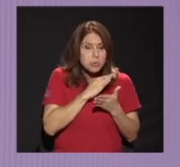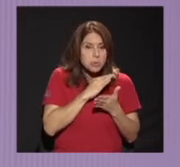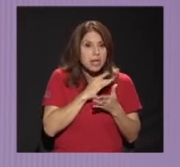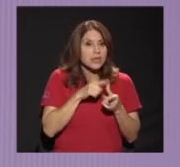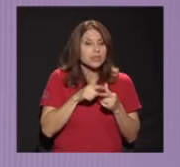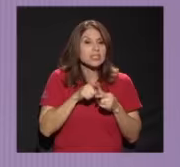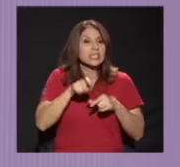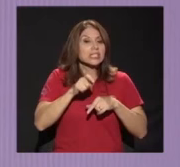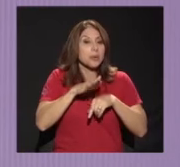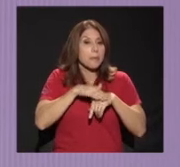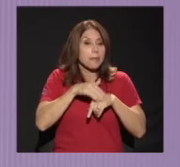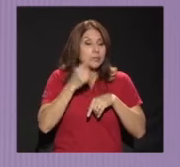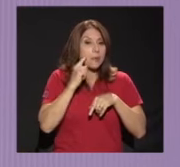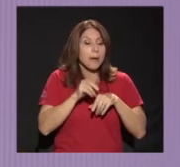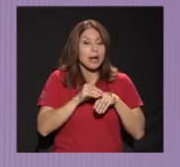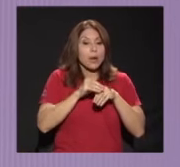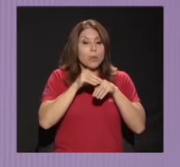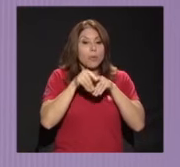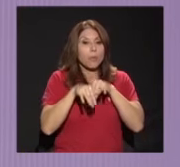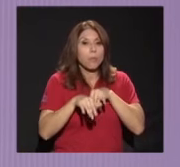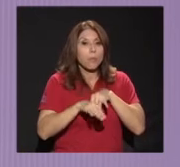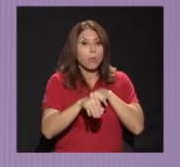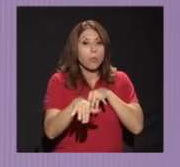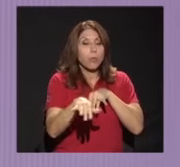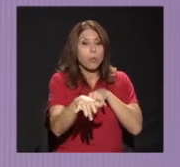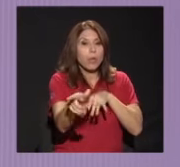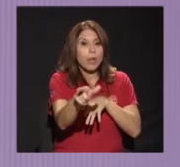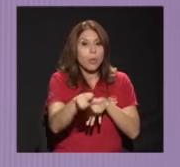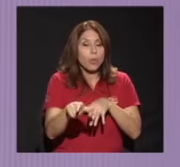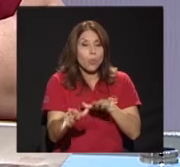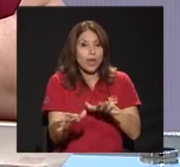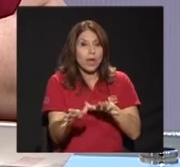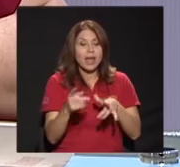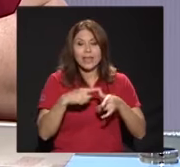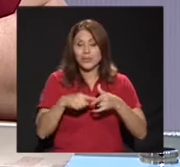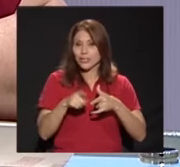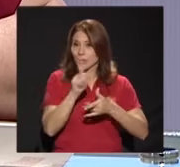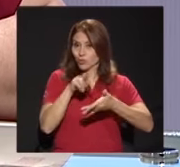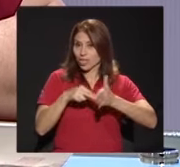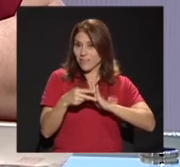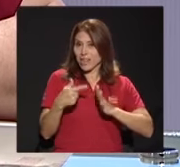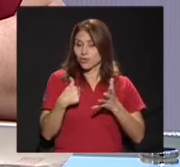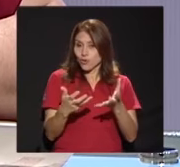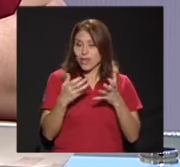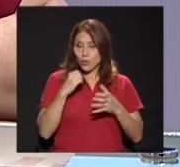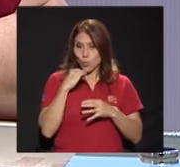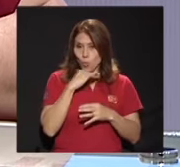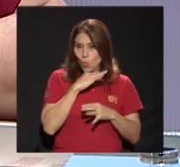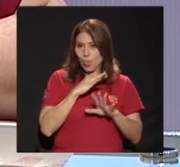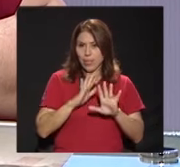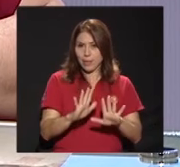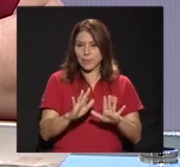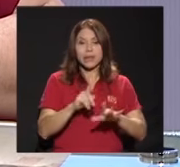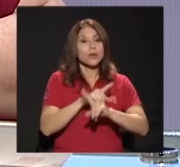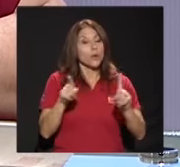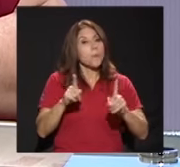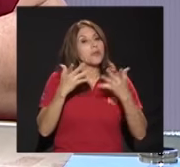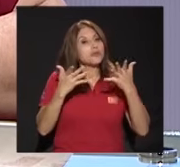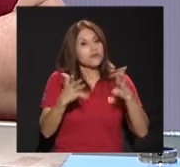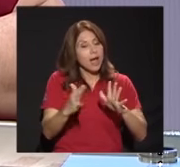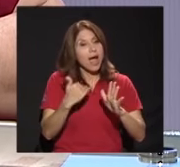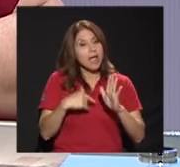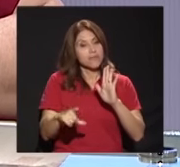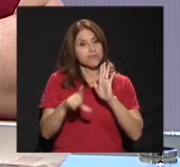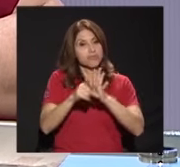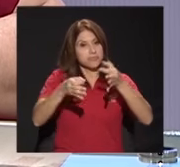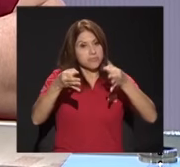momento la legislación actual que está estipulada para vertidos. Entonces, dentro del margen permitido que hay, digamos,